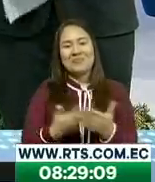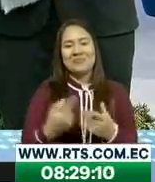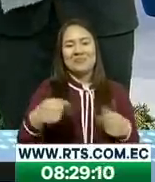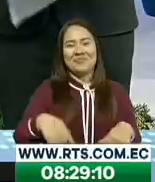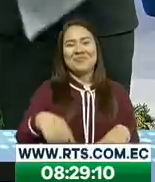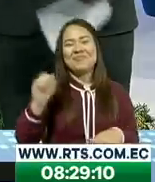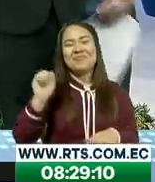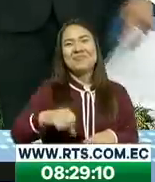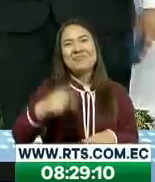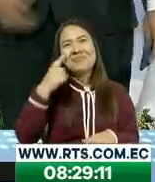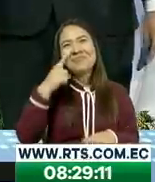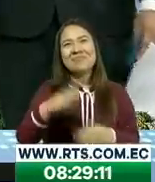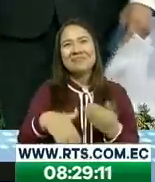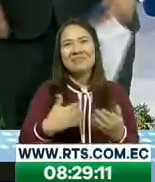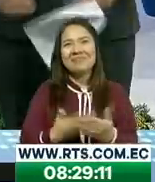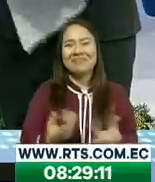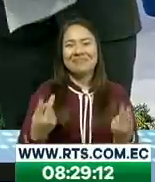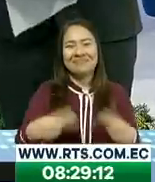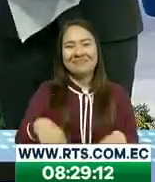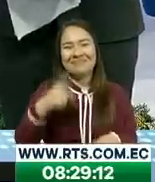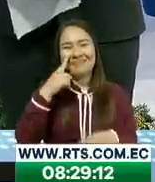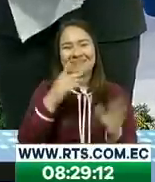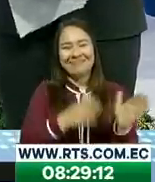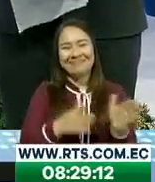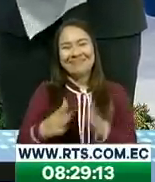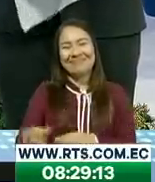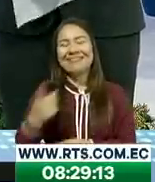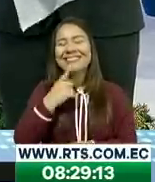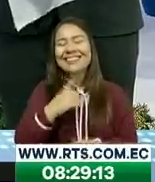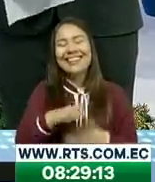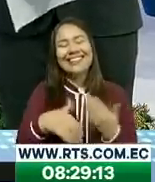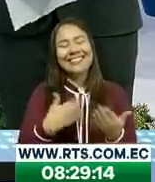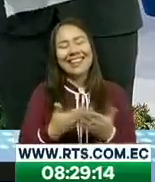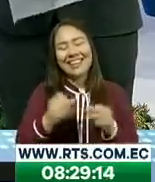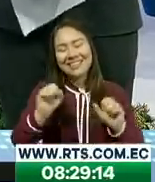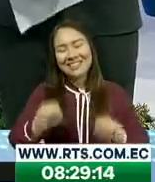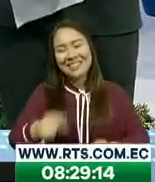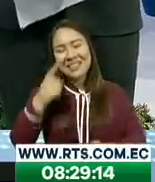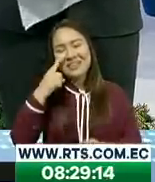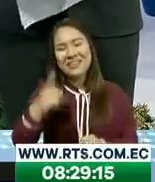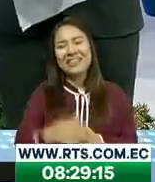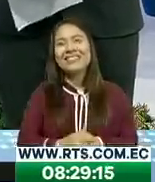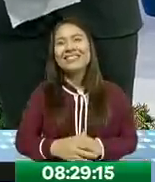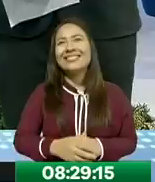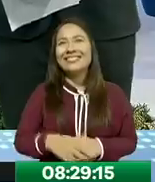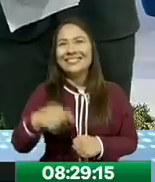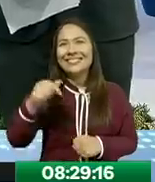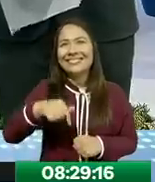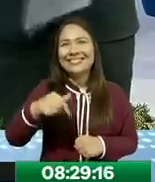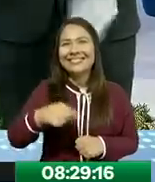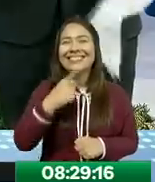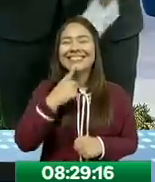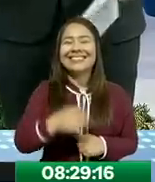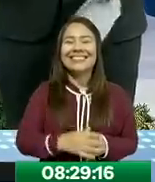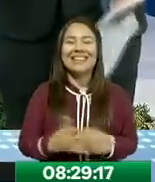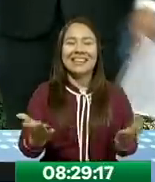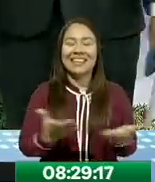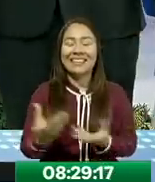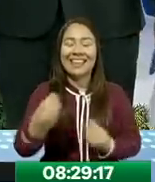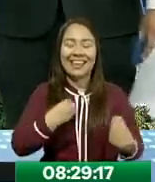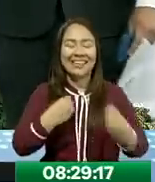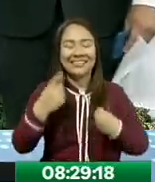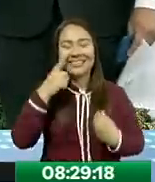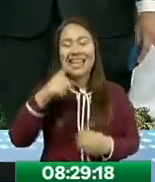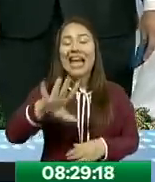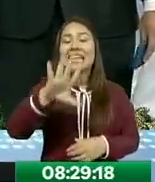económica, 32. Acá también tenemos una. Acá también podemos ver por acá, por la banda derecha, tenemos una que tiene una.